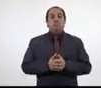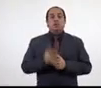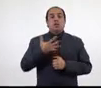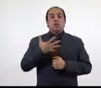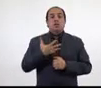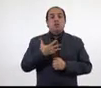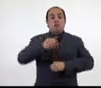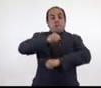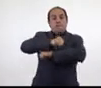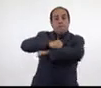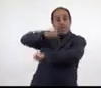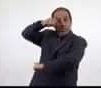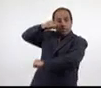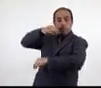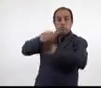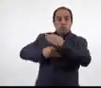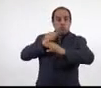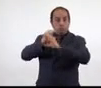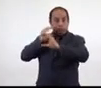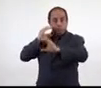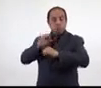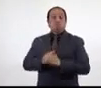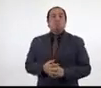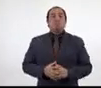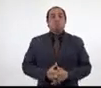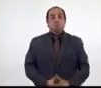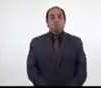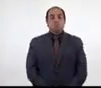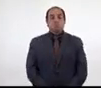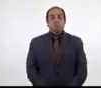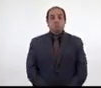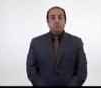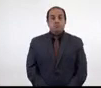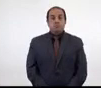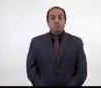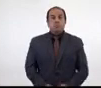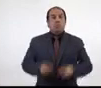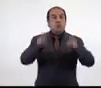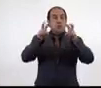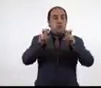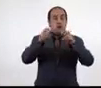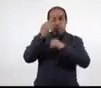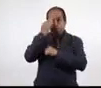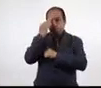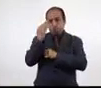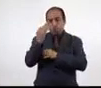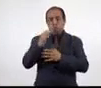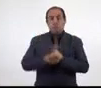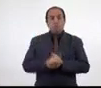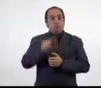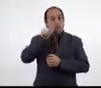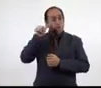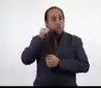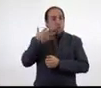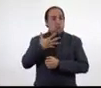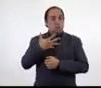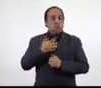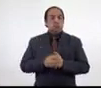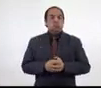ventanas abiertas en todos los vehículos. En términos de tiempo, ayer tuvimos